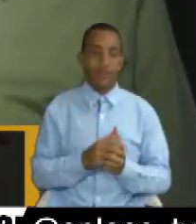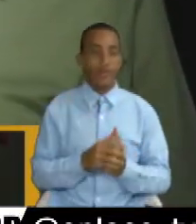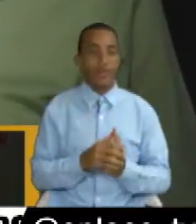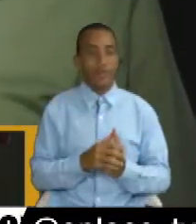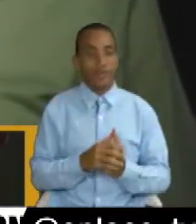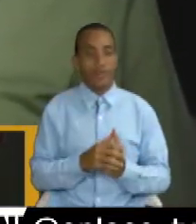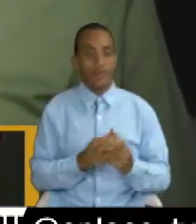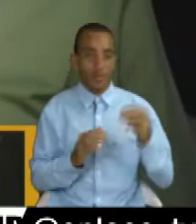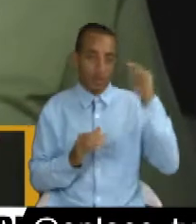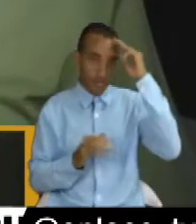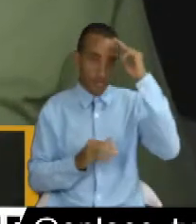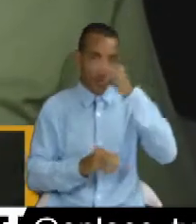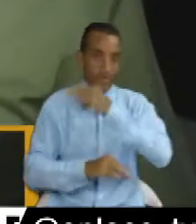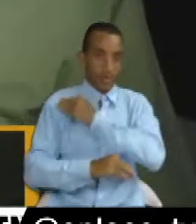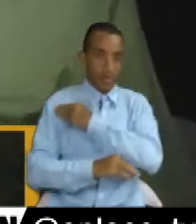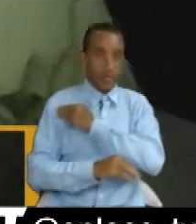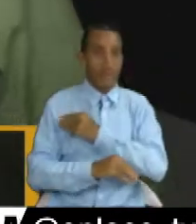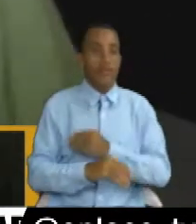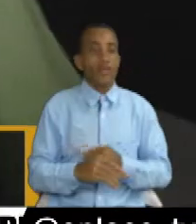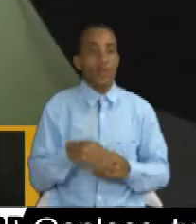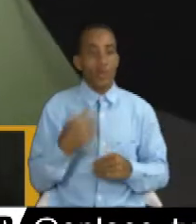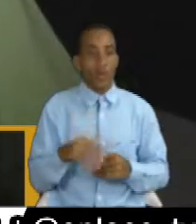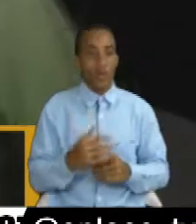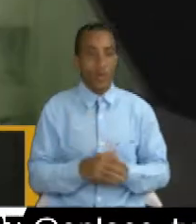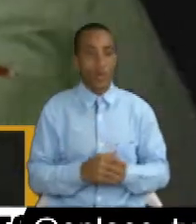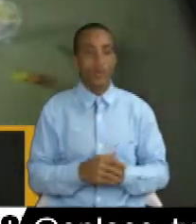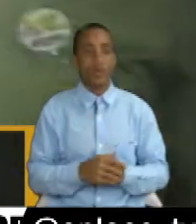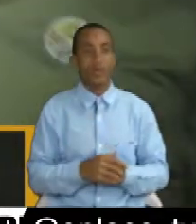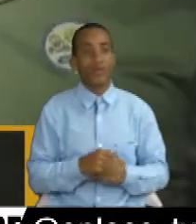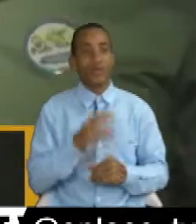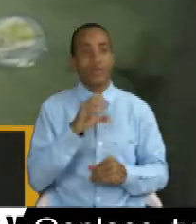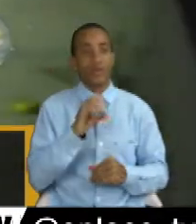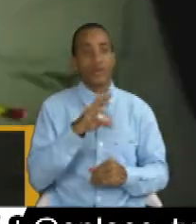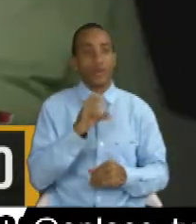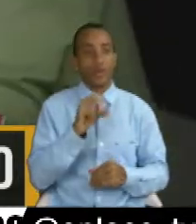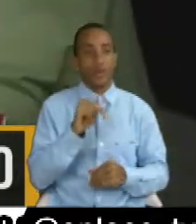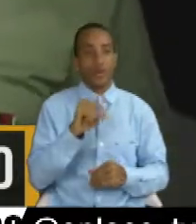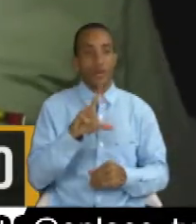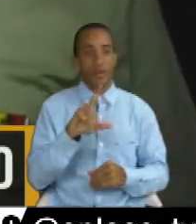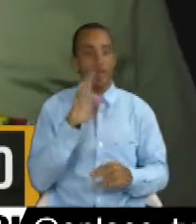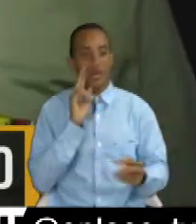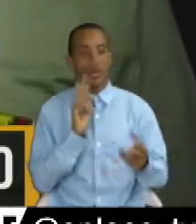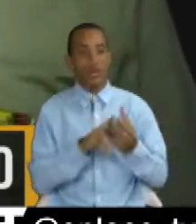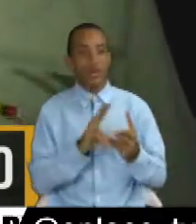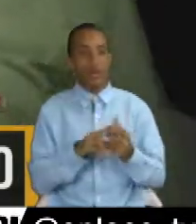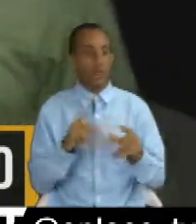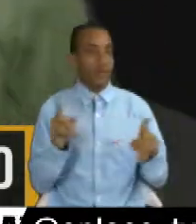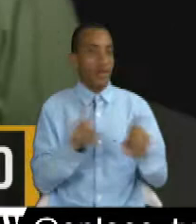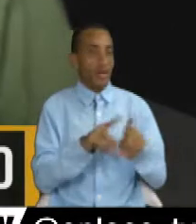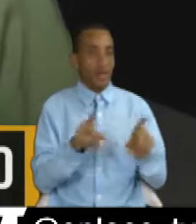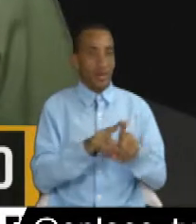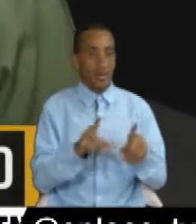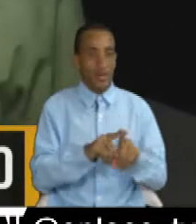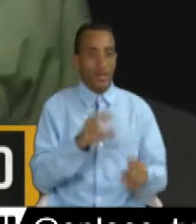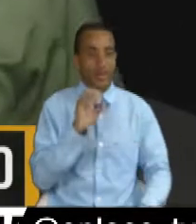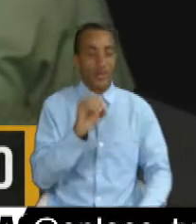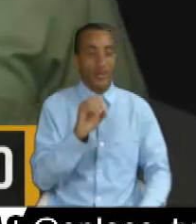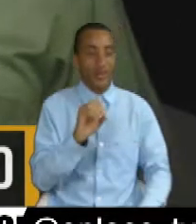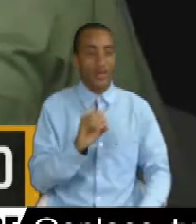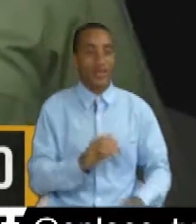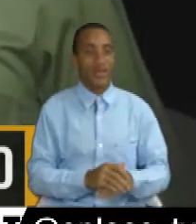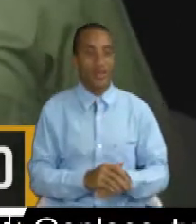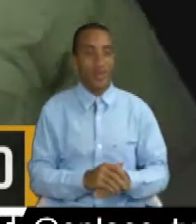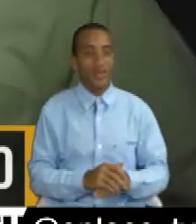oficial de la policía, mi compadre, Coronel Quintero. ¿Cómo se conocieron? Este es mi hermano, mi